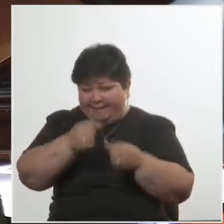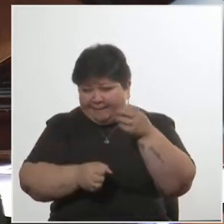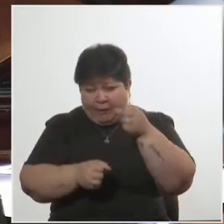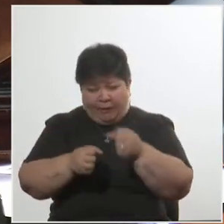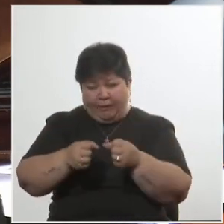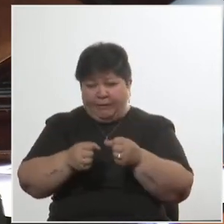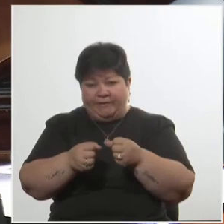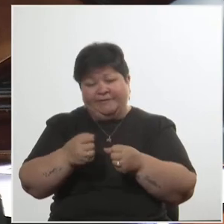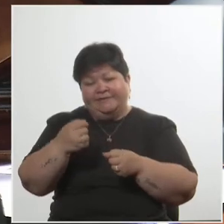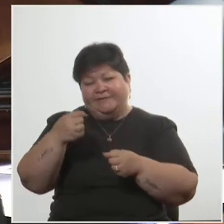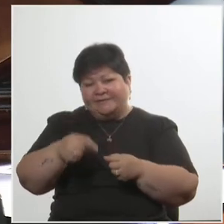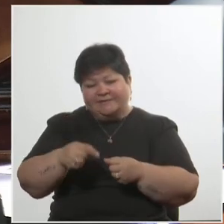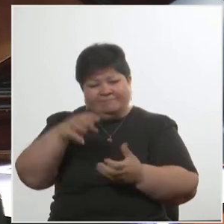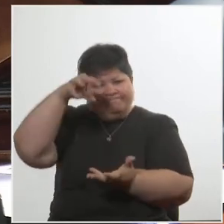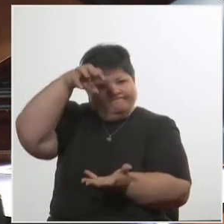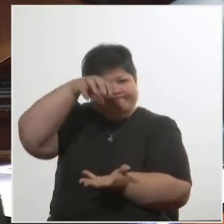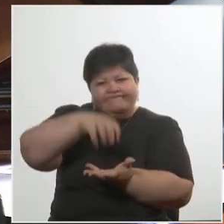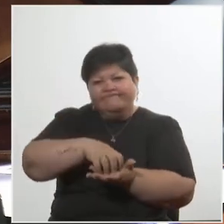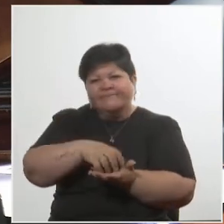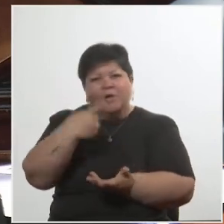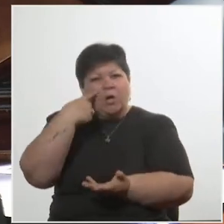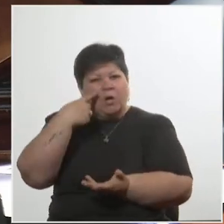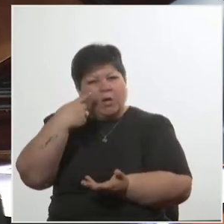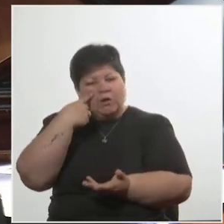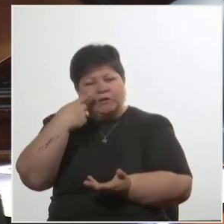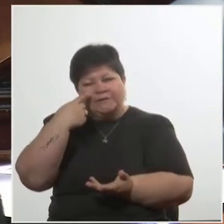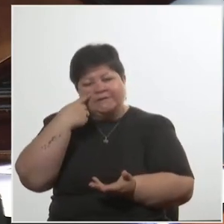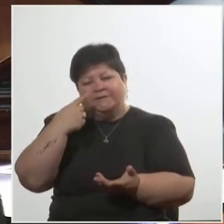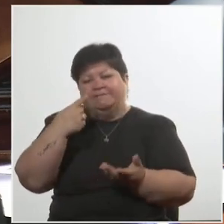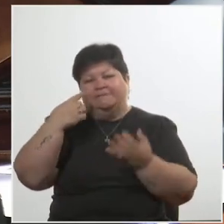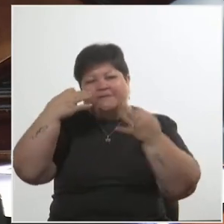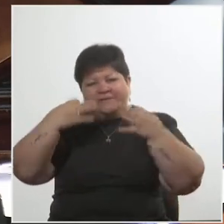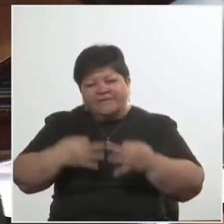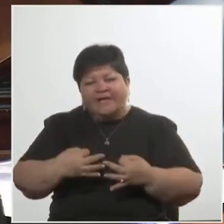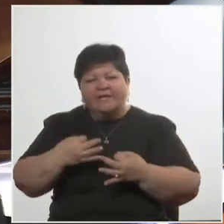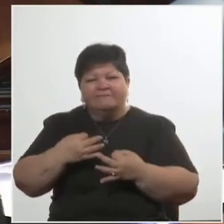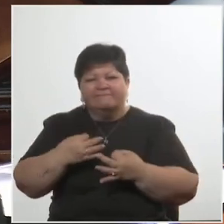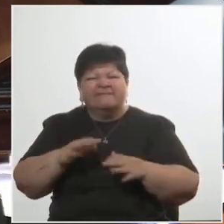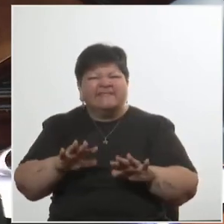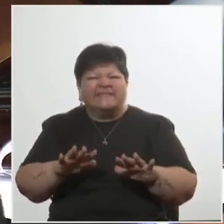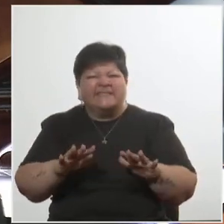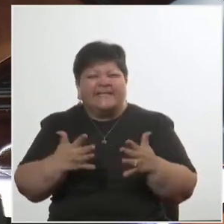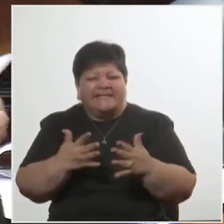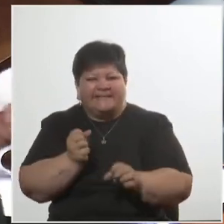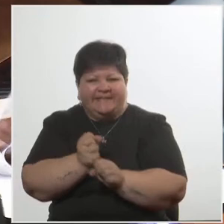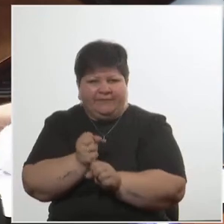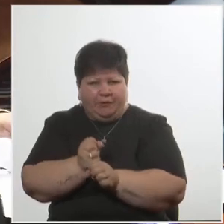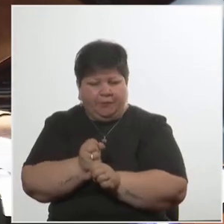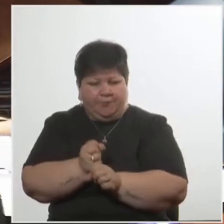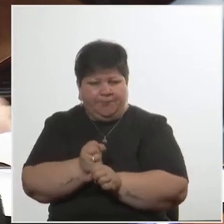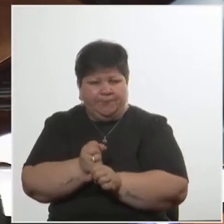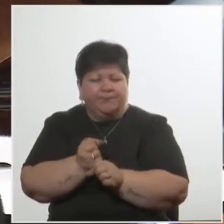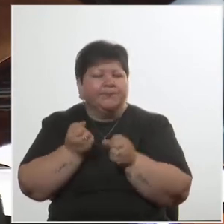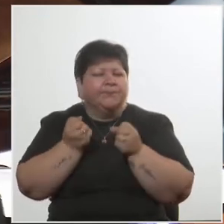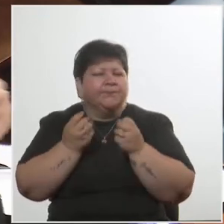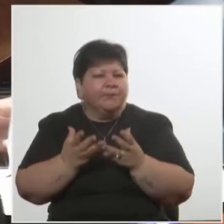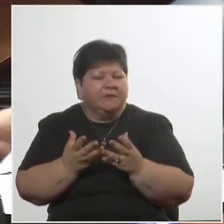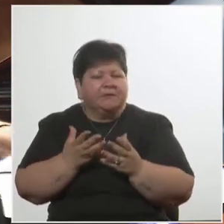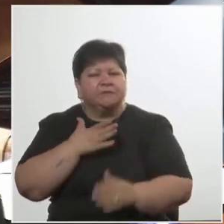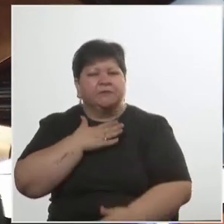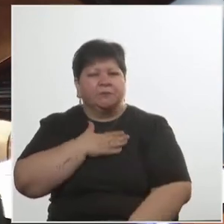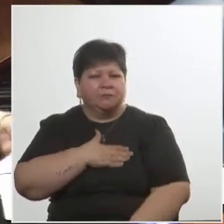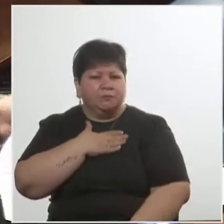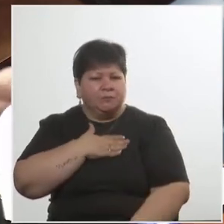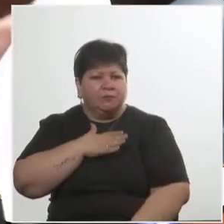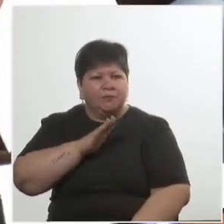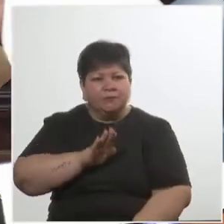que por el nombre entonces vamos a a votar con mucho gusto no sé